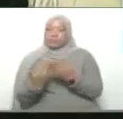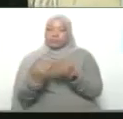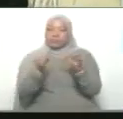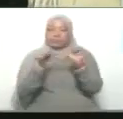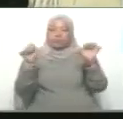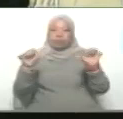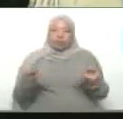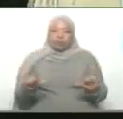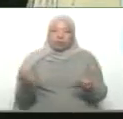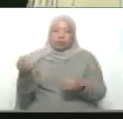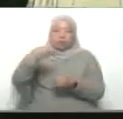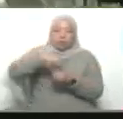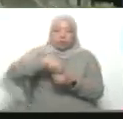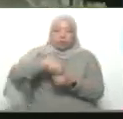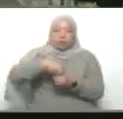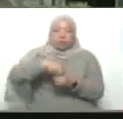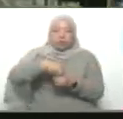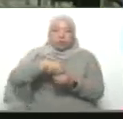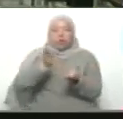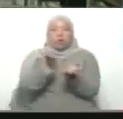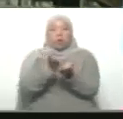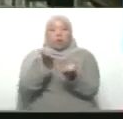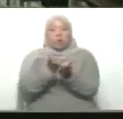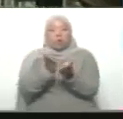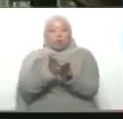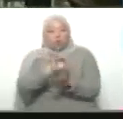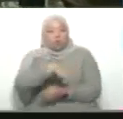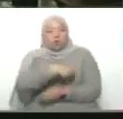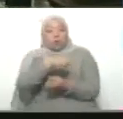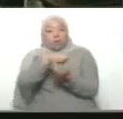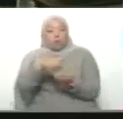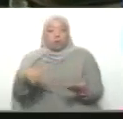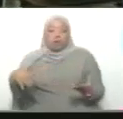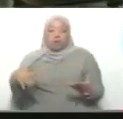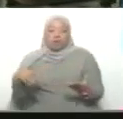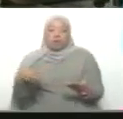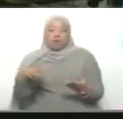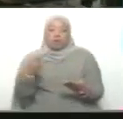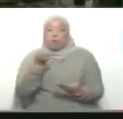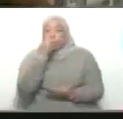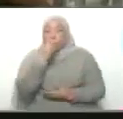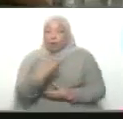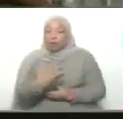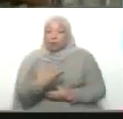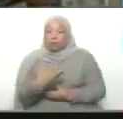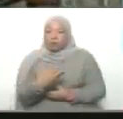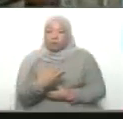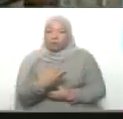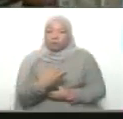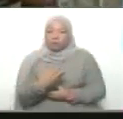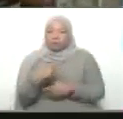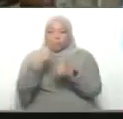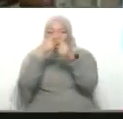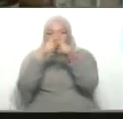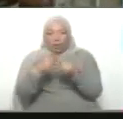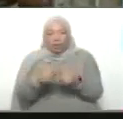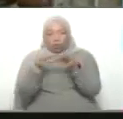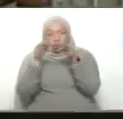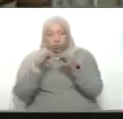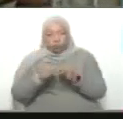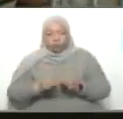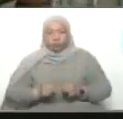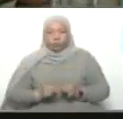el sistema educativo están en escuelas y universidades públicas, gratuitas y de calidad. Datos